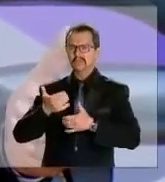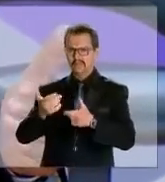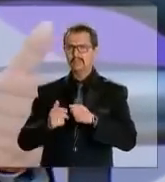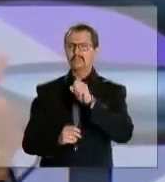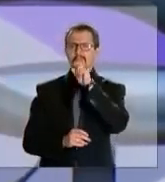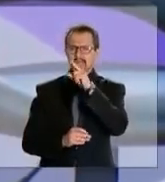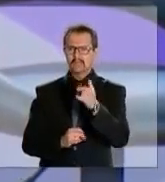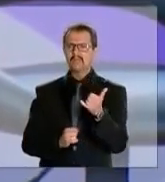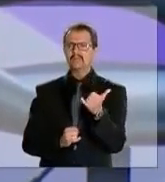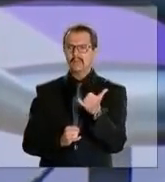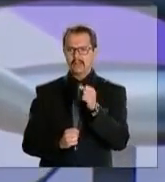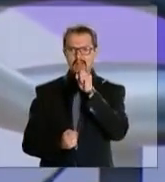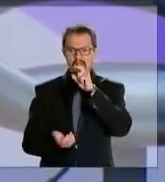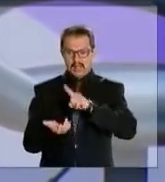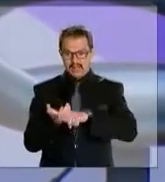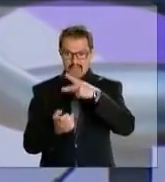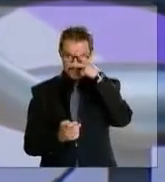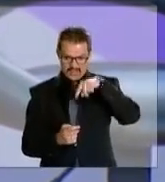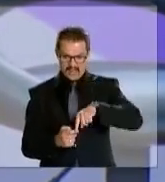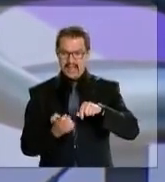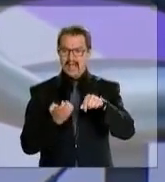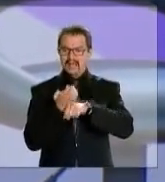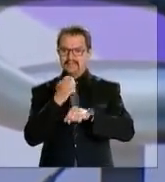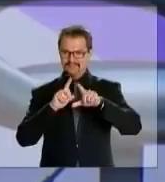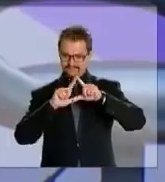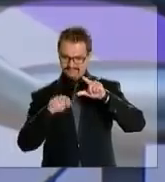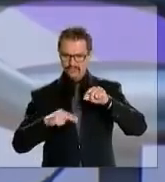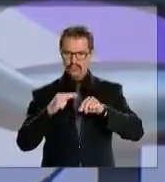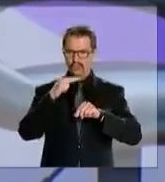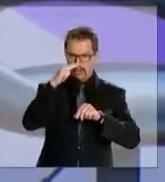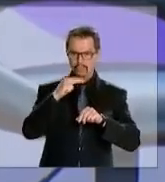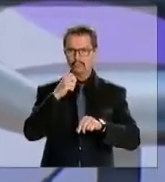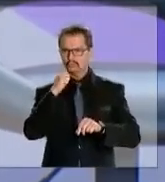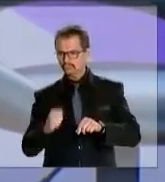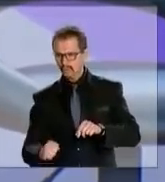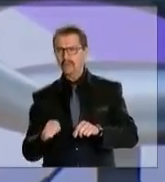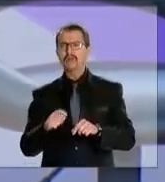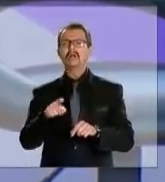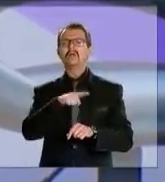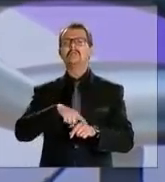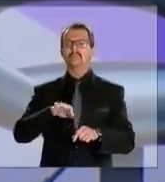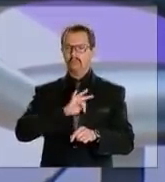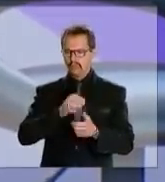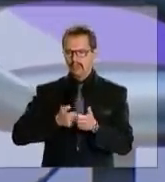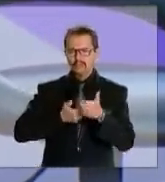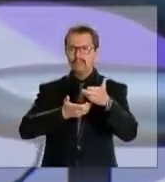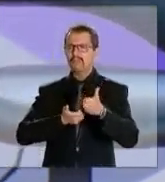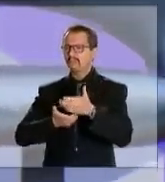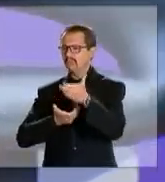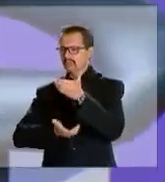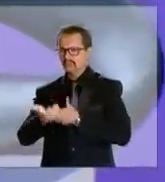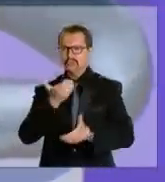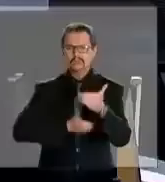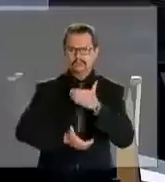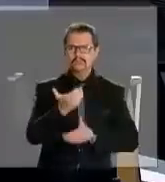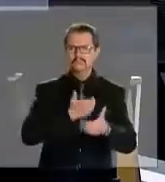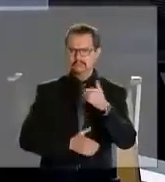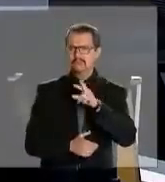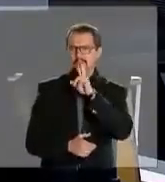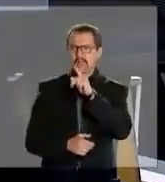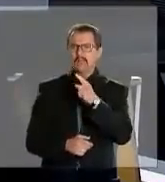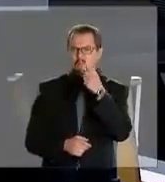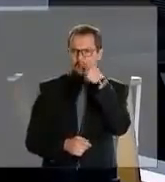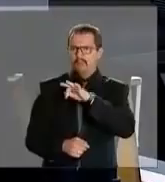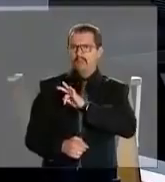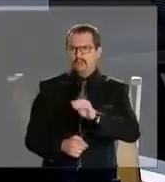de méxico y eso va a potenciar mucho las cosas que los mexicanos quieren de nosotros muchas gracias candidato